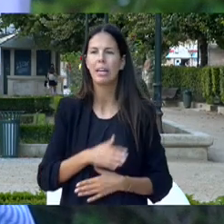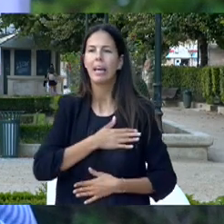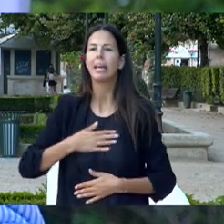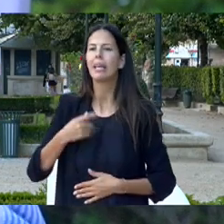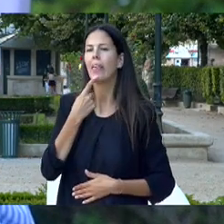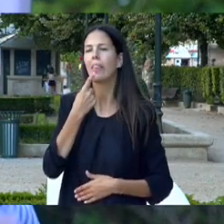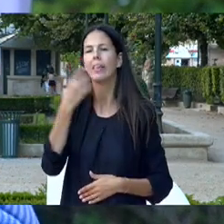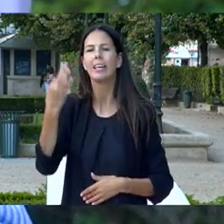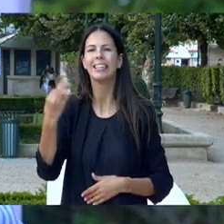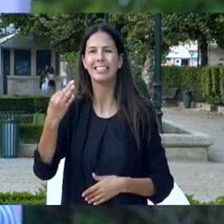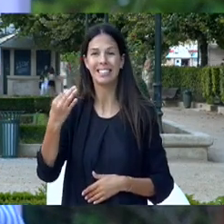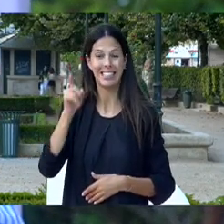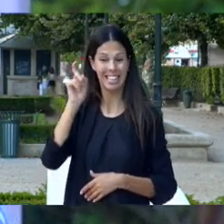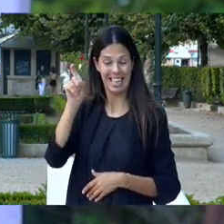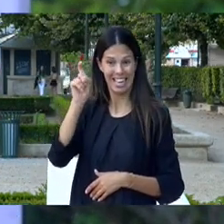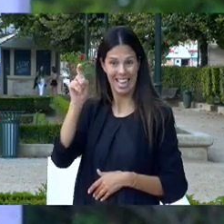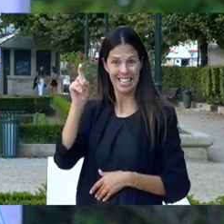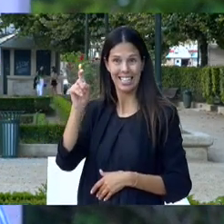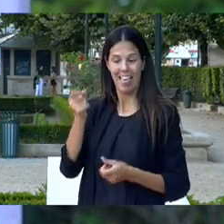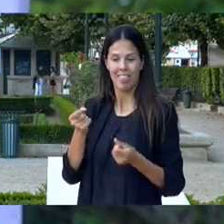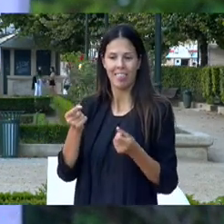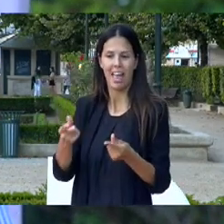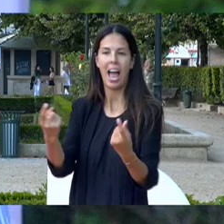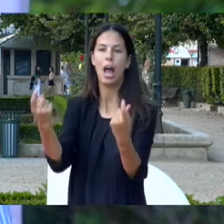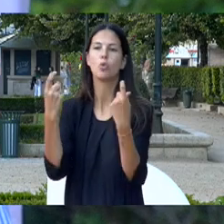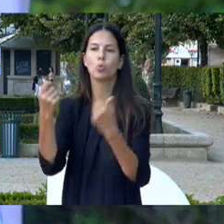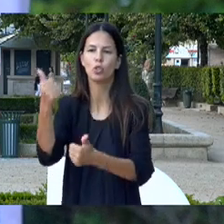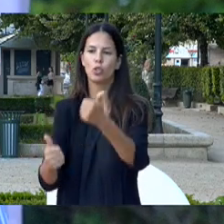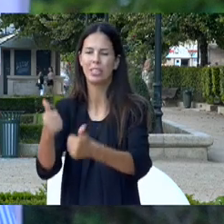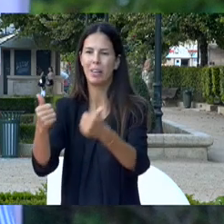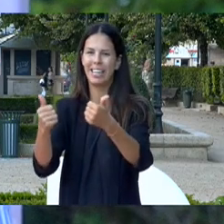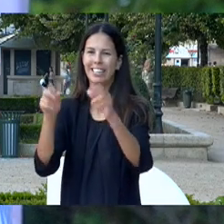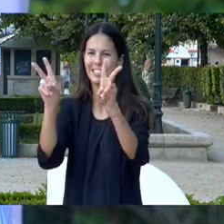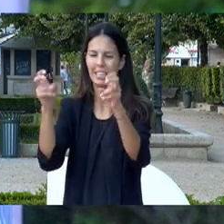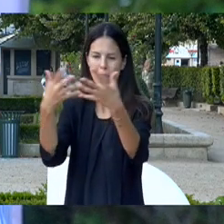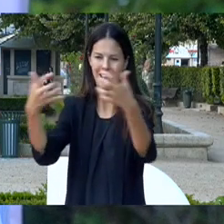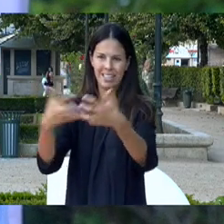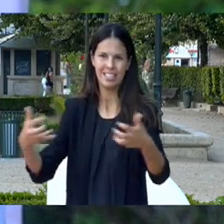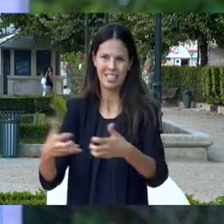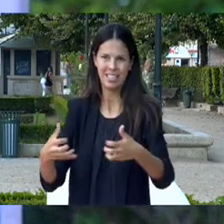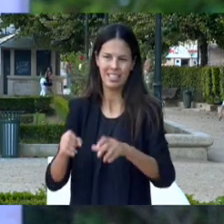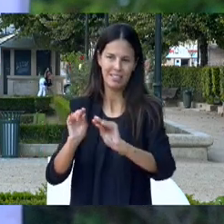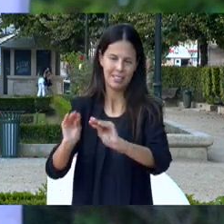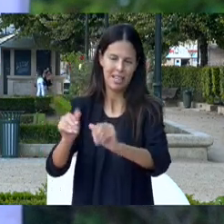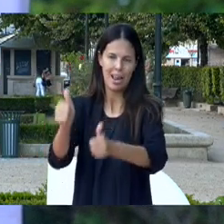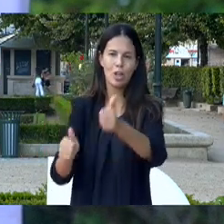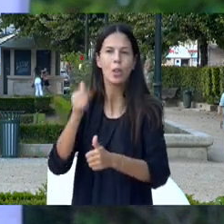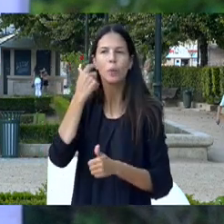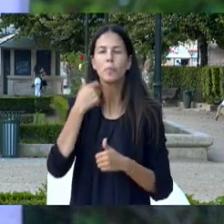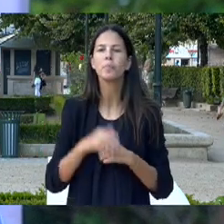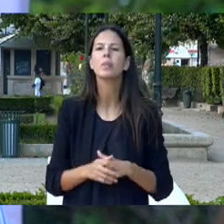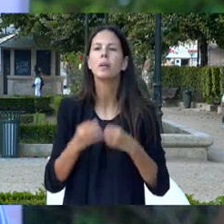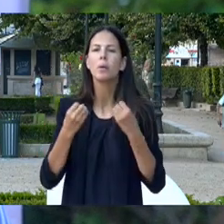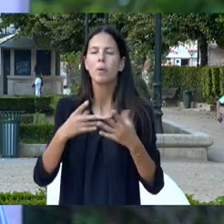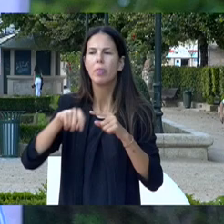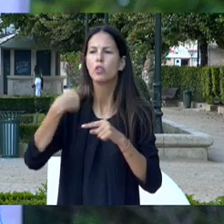ela ponlle aos alumnos para que desarrollaran ese tema nas súas oposicións. Bueno, veñen